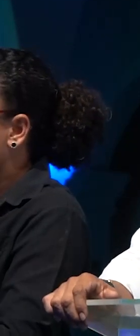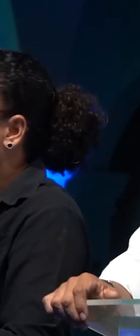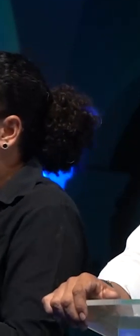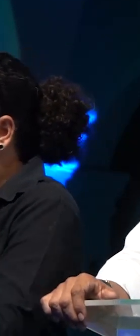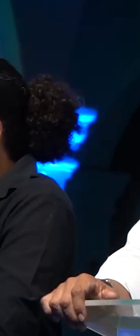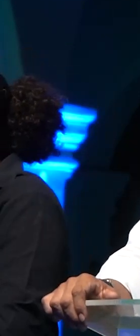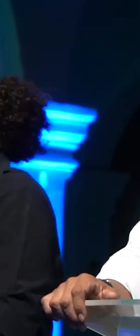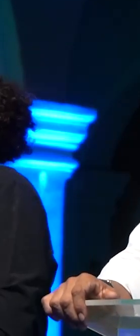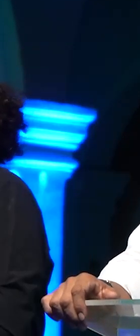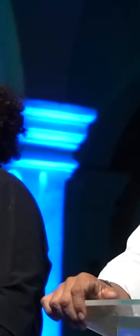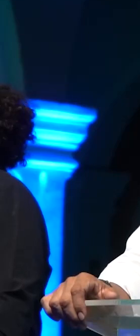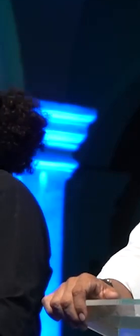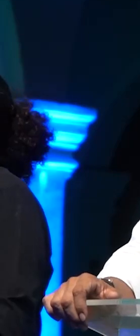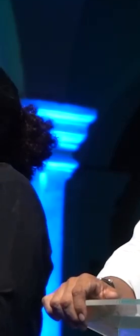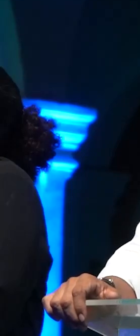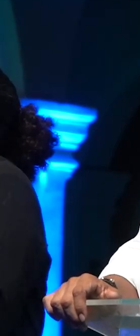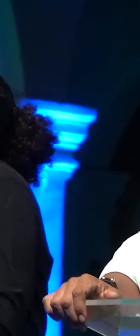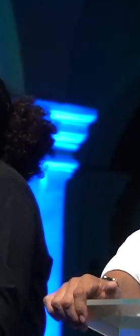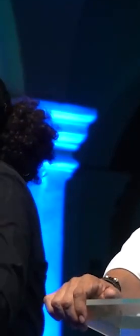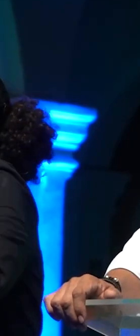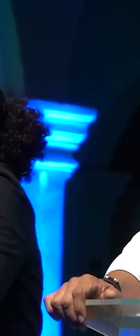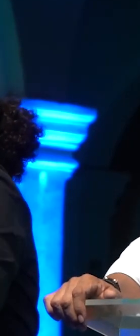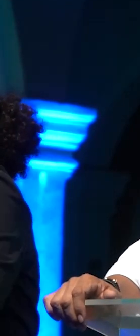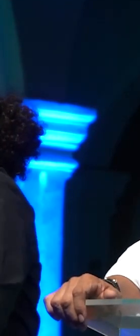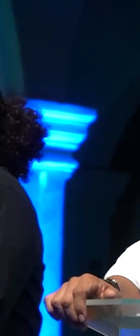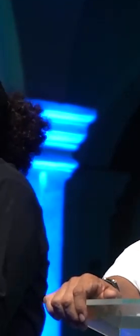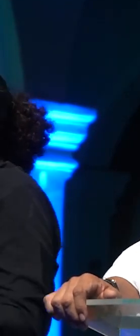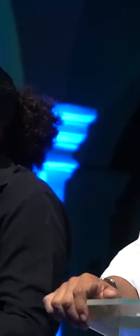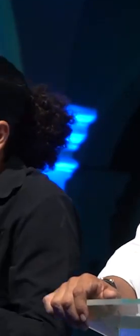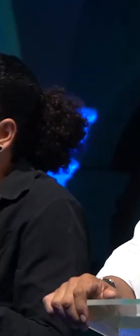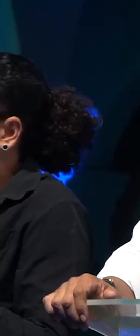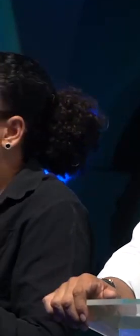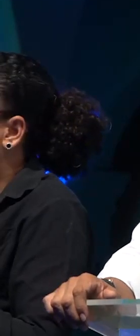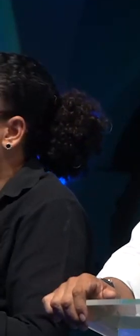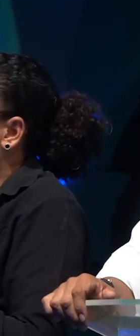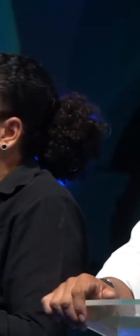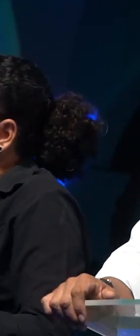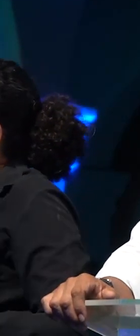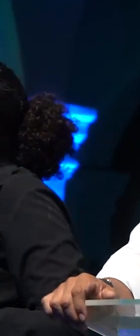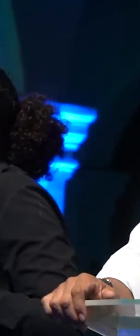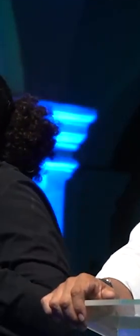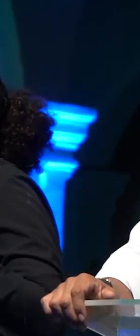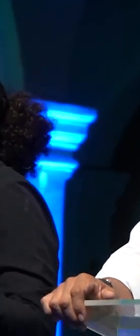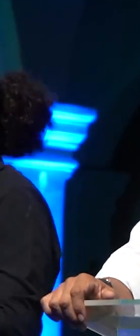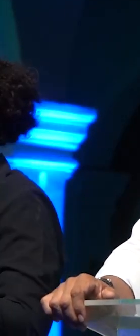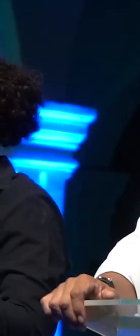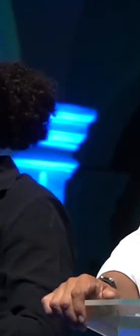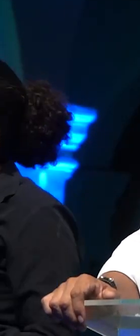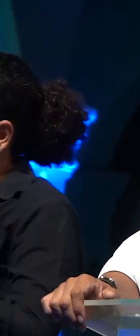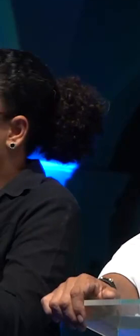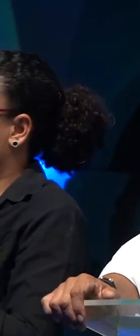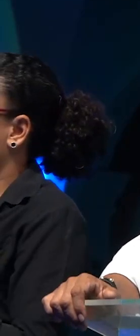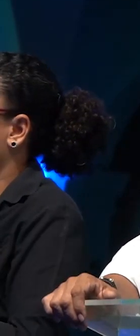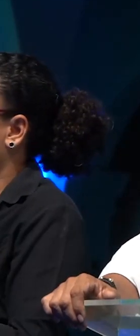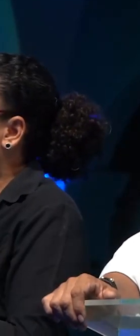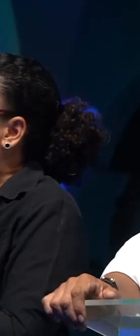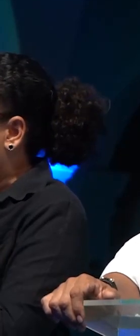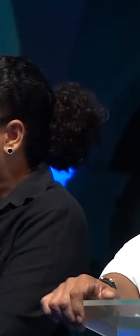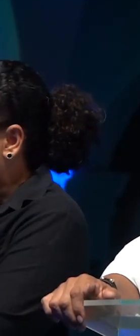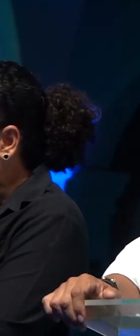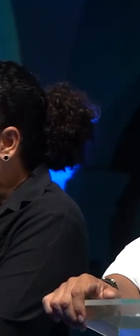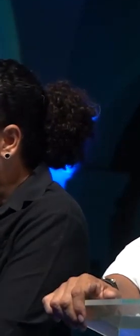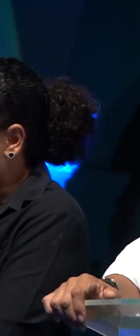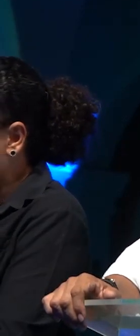las humanidades, del arte, de todo aquello que no es cuantificable y de la defensa de la educación pública, pues se sintió identificado con